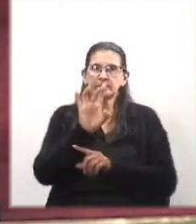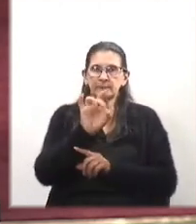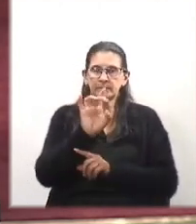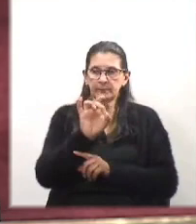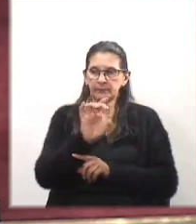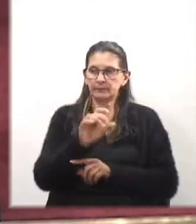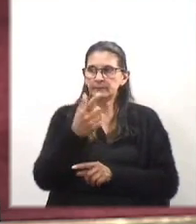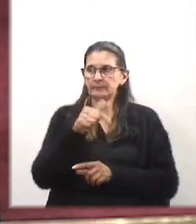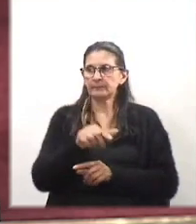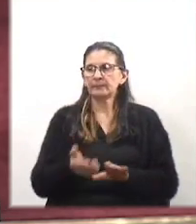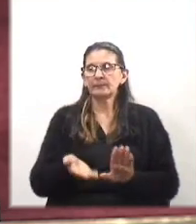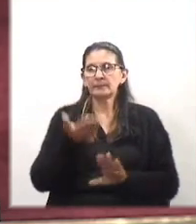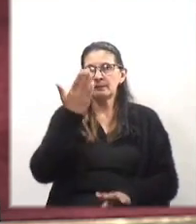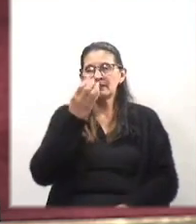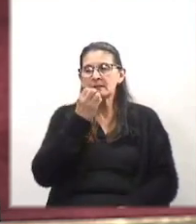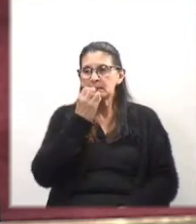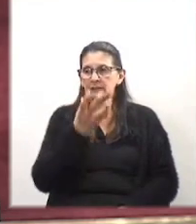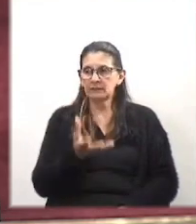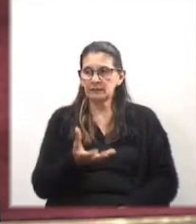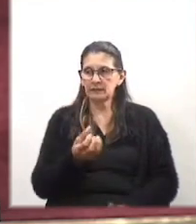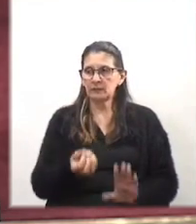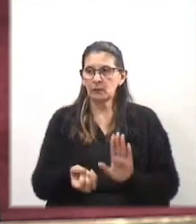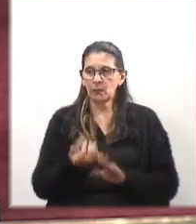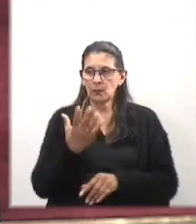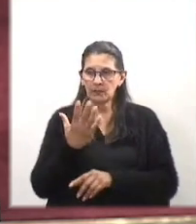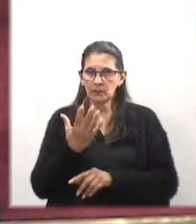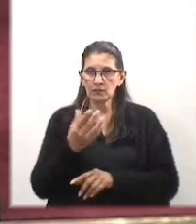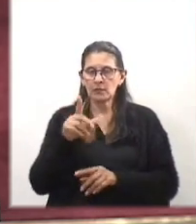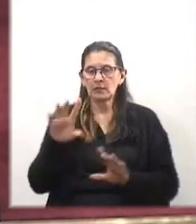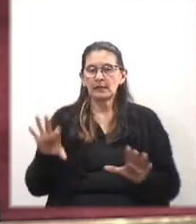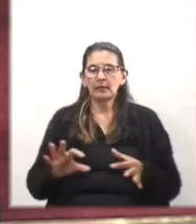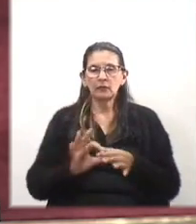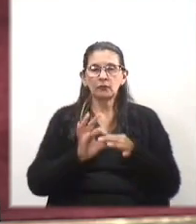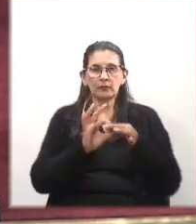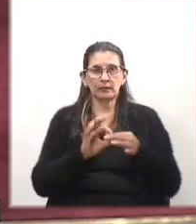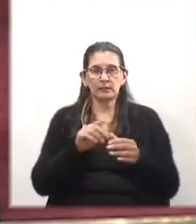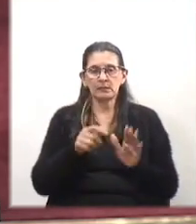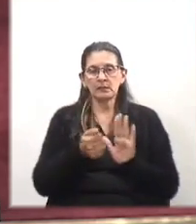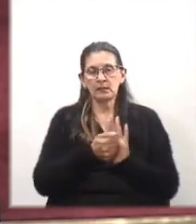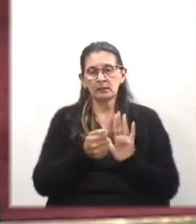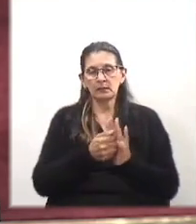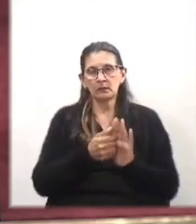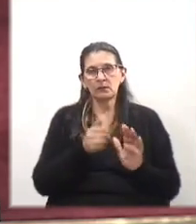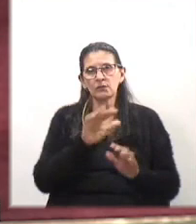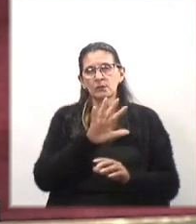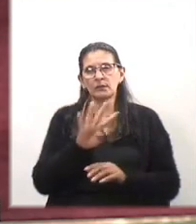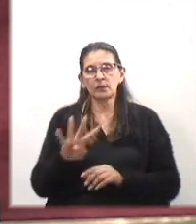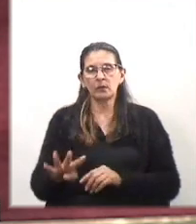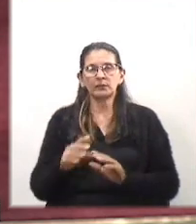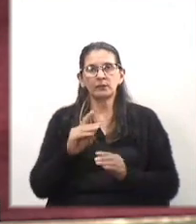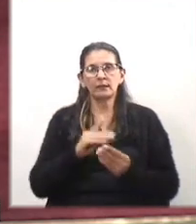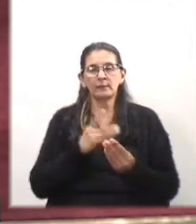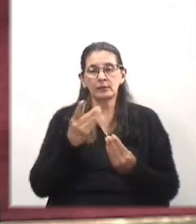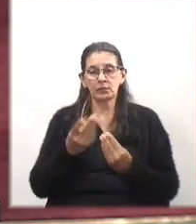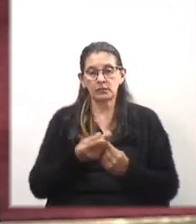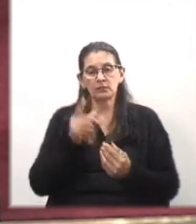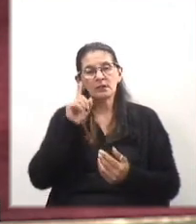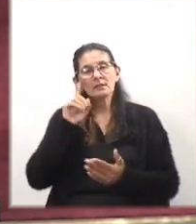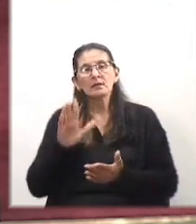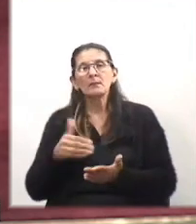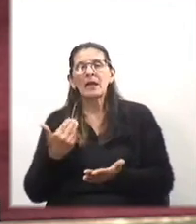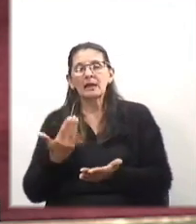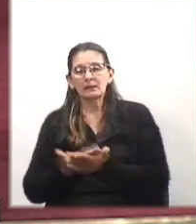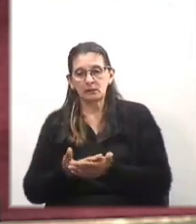que beneficiaría mucho más a los afiliados nuevos y a los que se reengancharan según el artículo 54 del proyecto. Se planteó